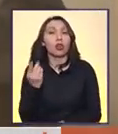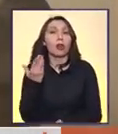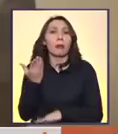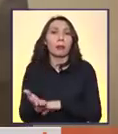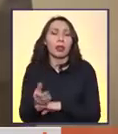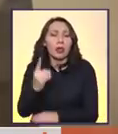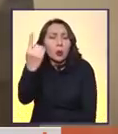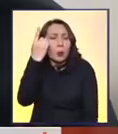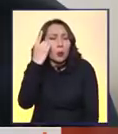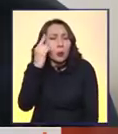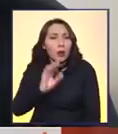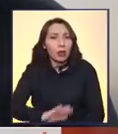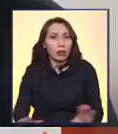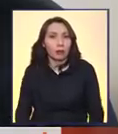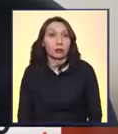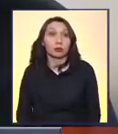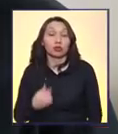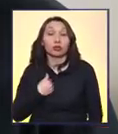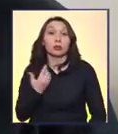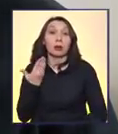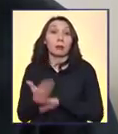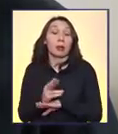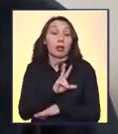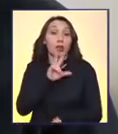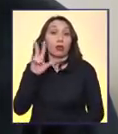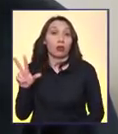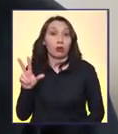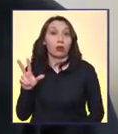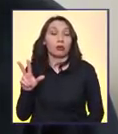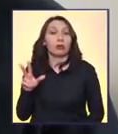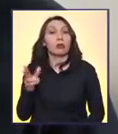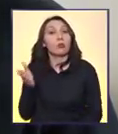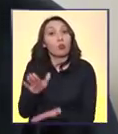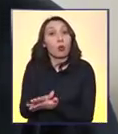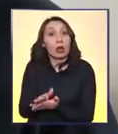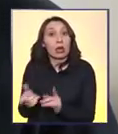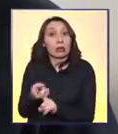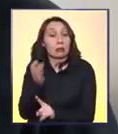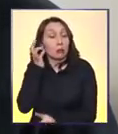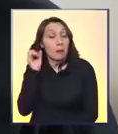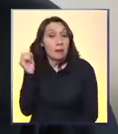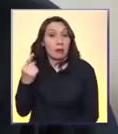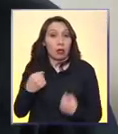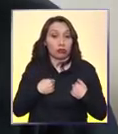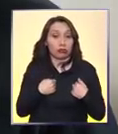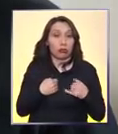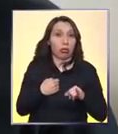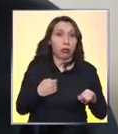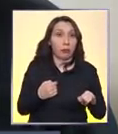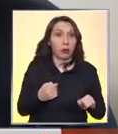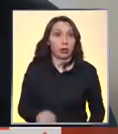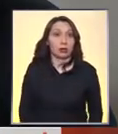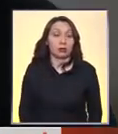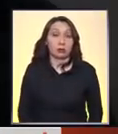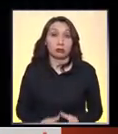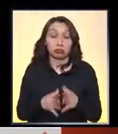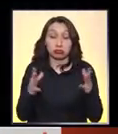cosa. Le pido a Dios que se haya ella primero que mí, porque los problemas son grandes.